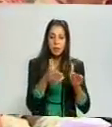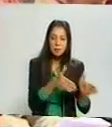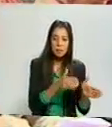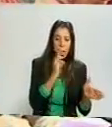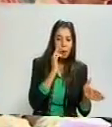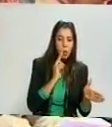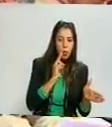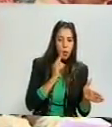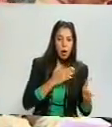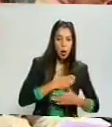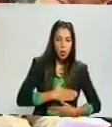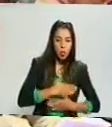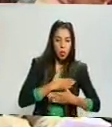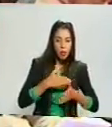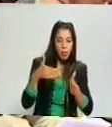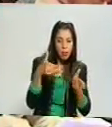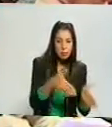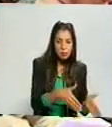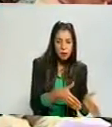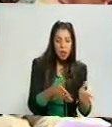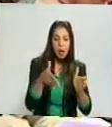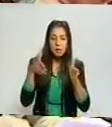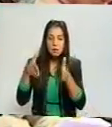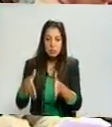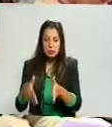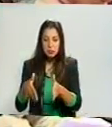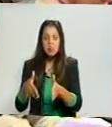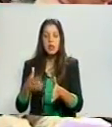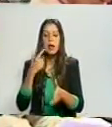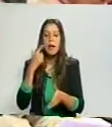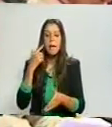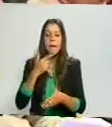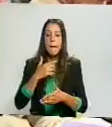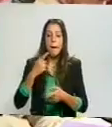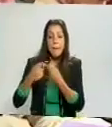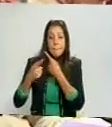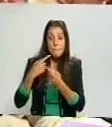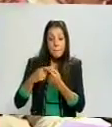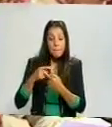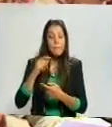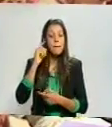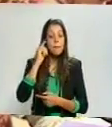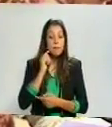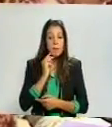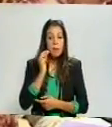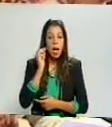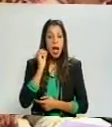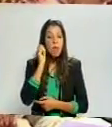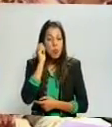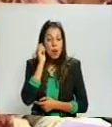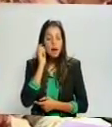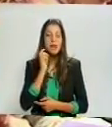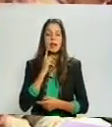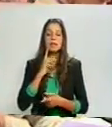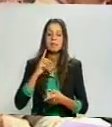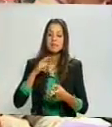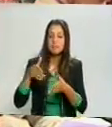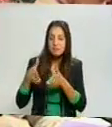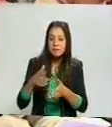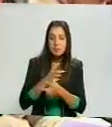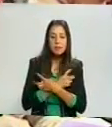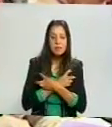del libertador Simón Bolívar. Pero es bueno decir que